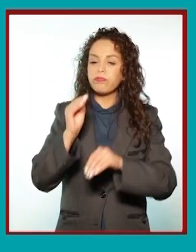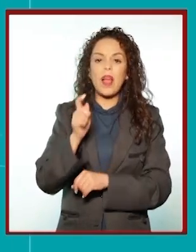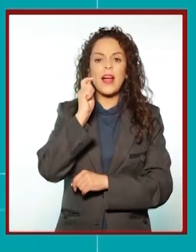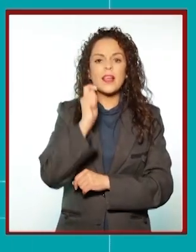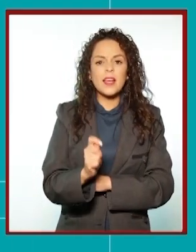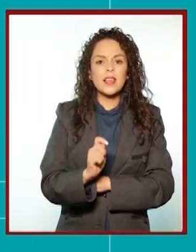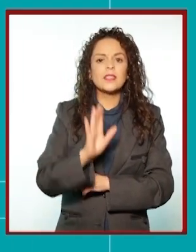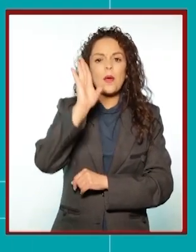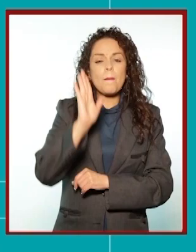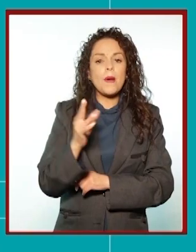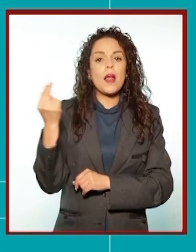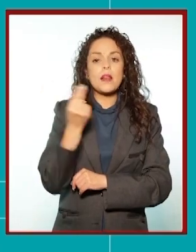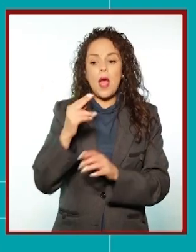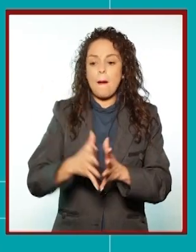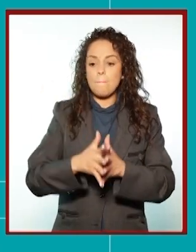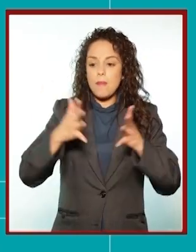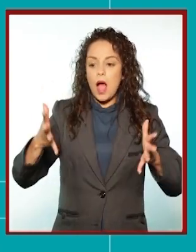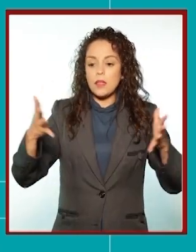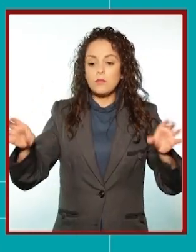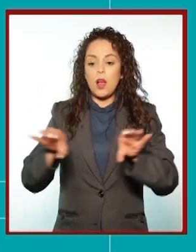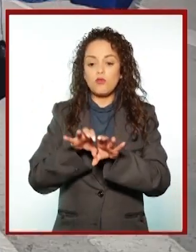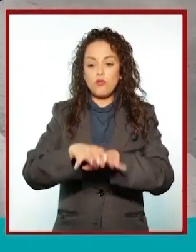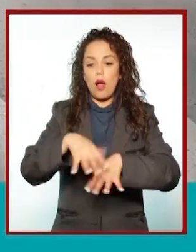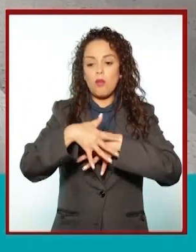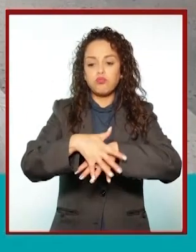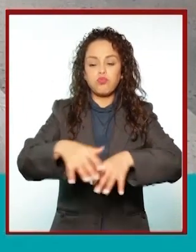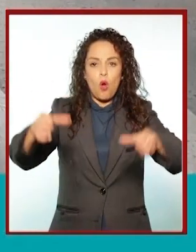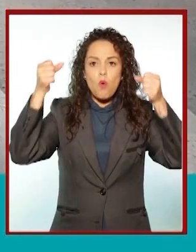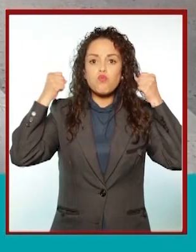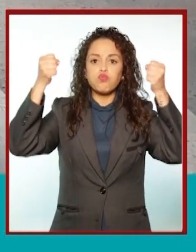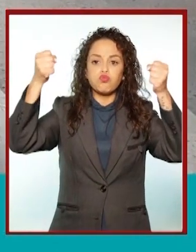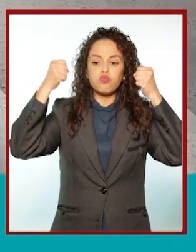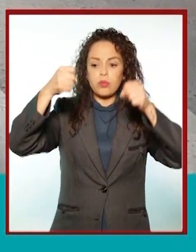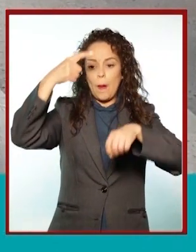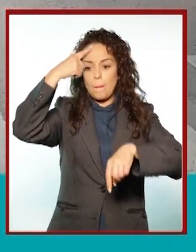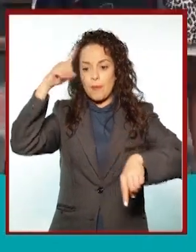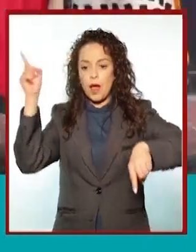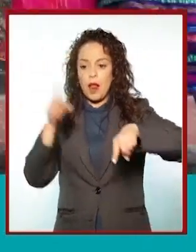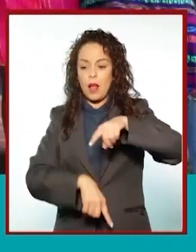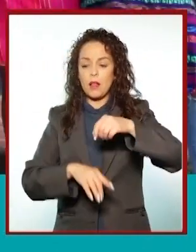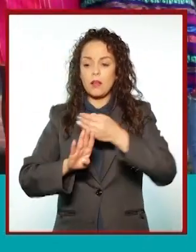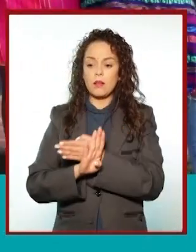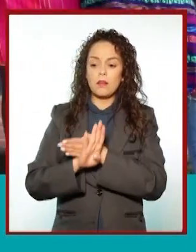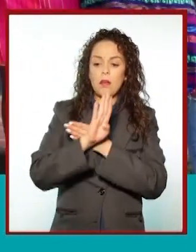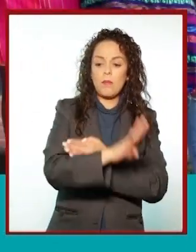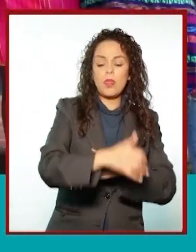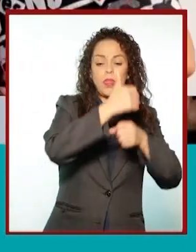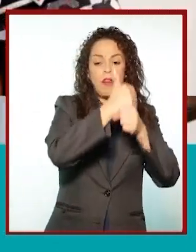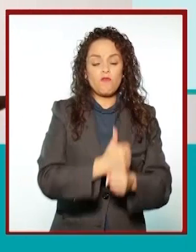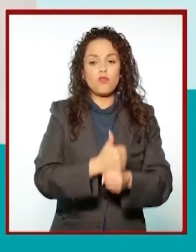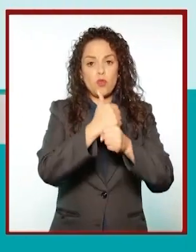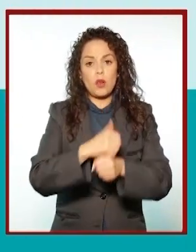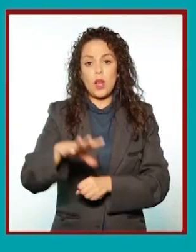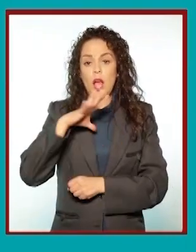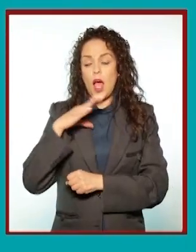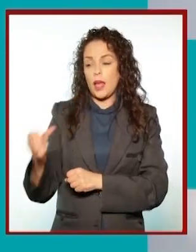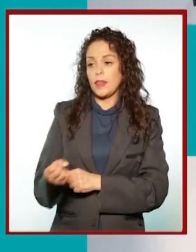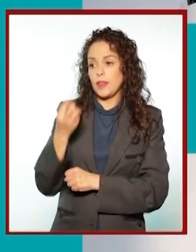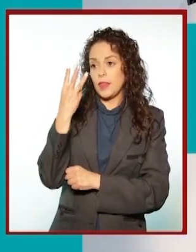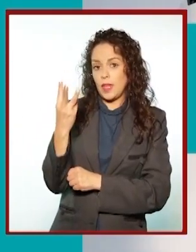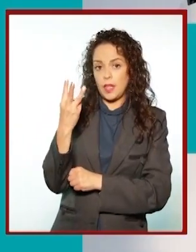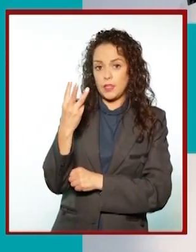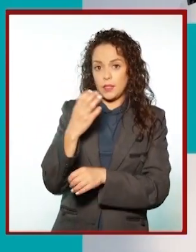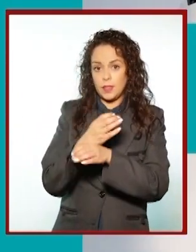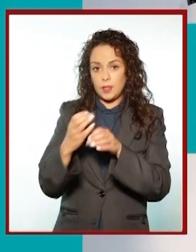Es una búsqueda por amplificar la protesta justo en contra de todas estas violencias y está conformada